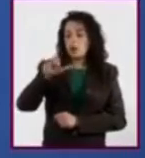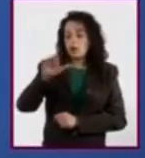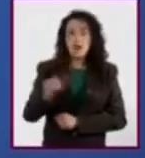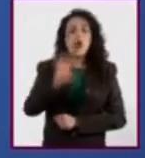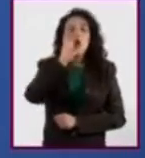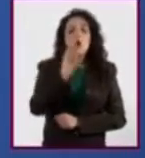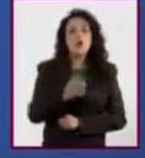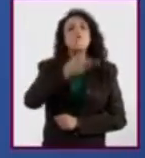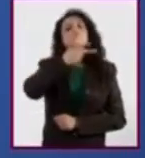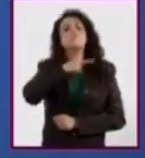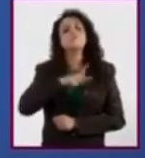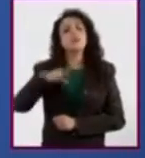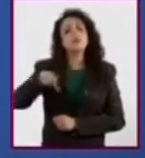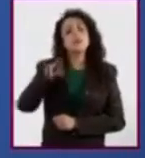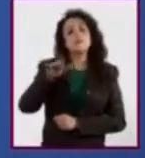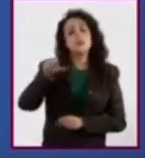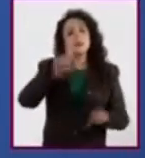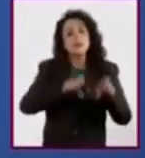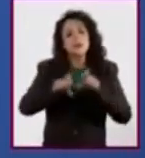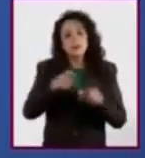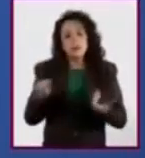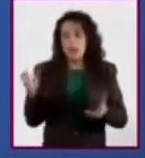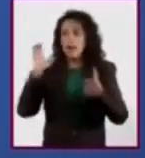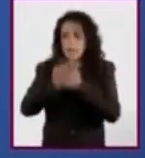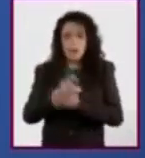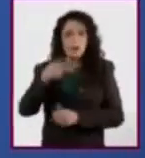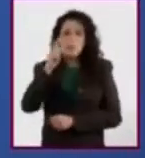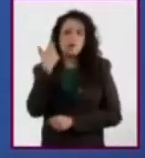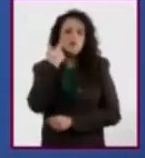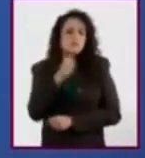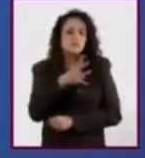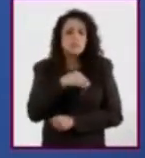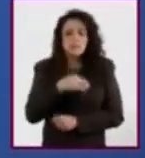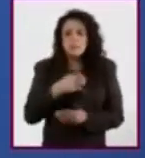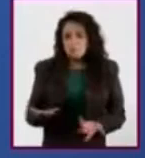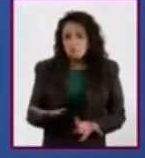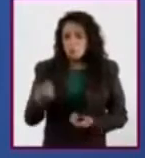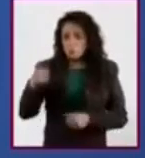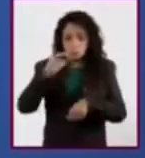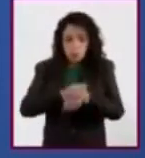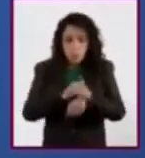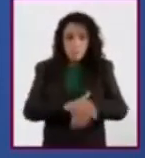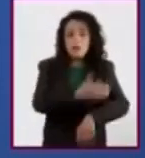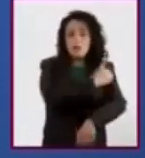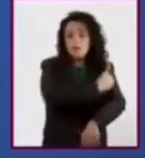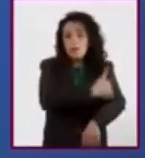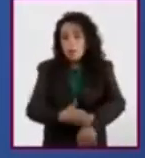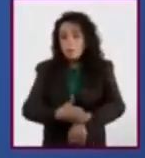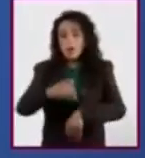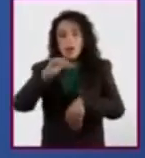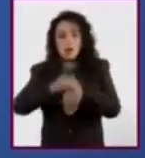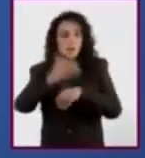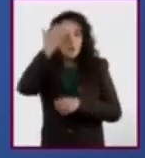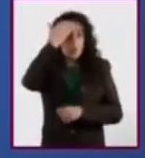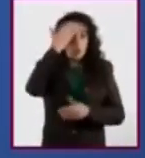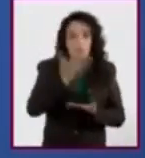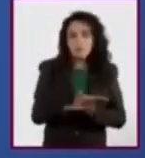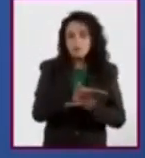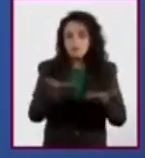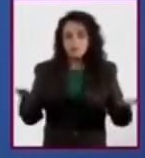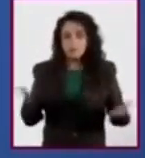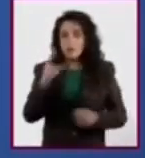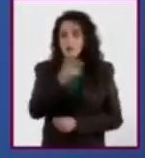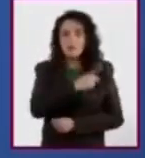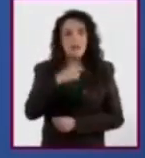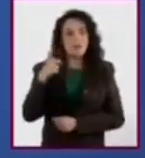petroquímica? Casarse, pero no tener hijos. Sus familiares, amigas, amigos, conocidas o conocidos no